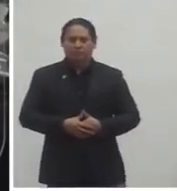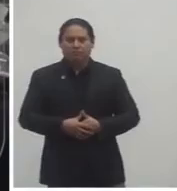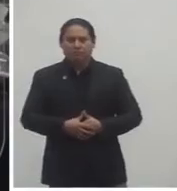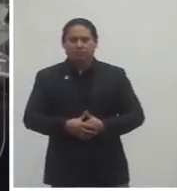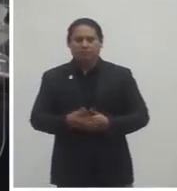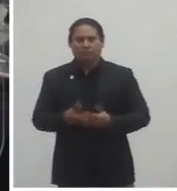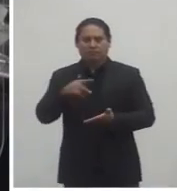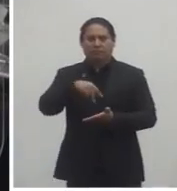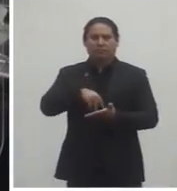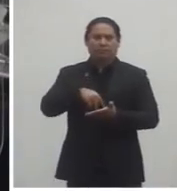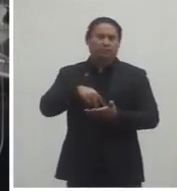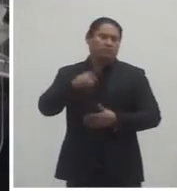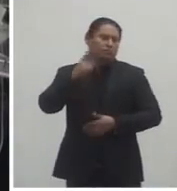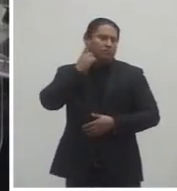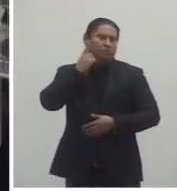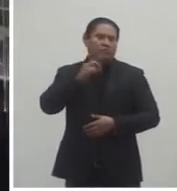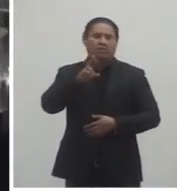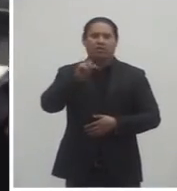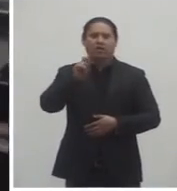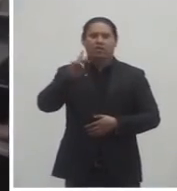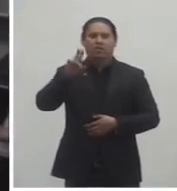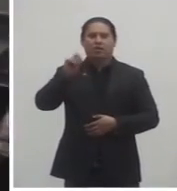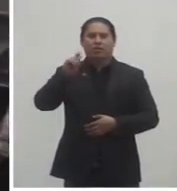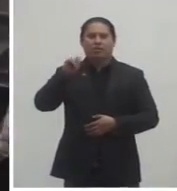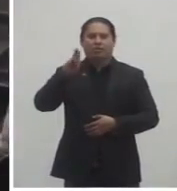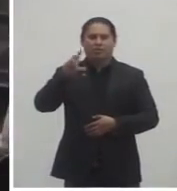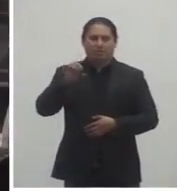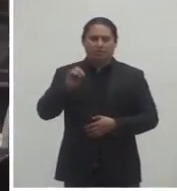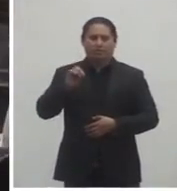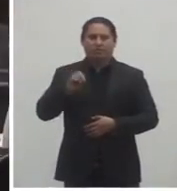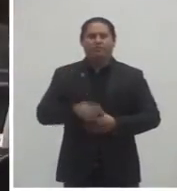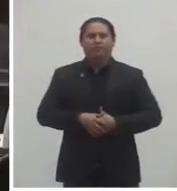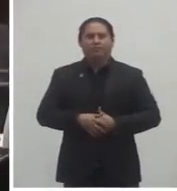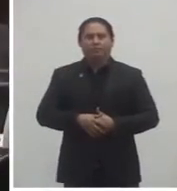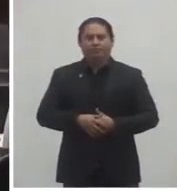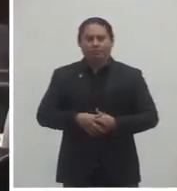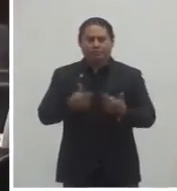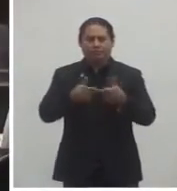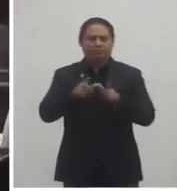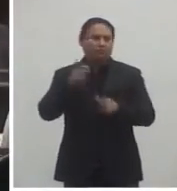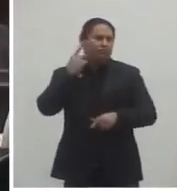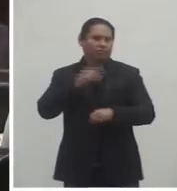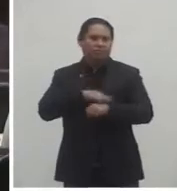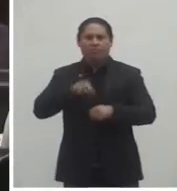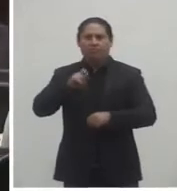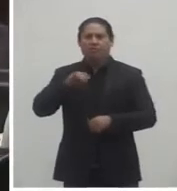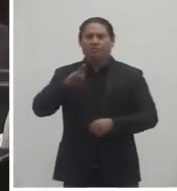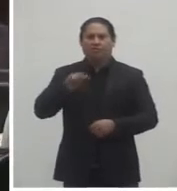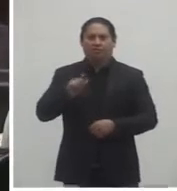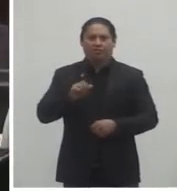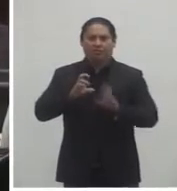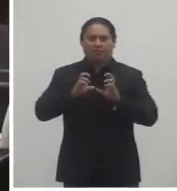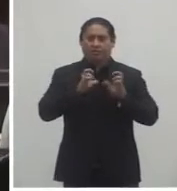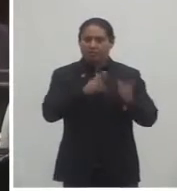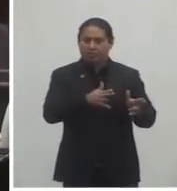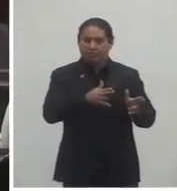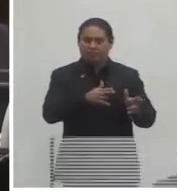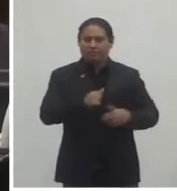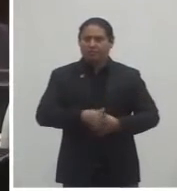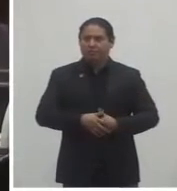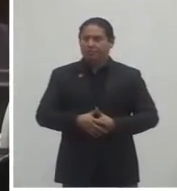Cedemos la palabra al diputado Raúl Eduardo Bonifaz Muedano, del Partido Morena, Chiapas.